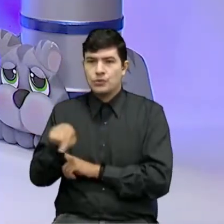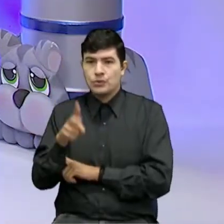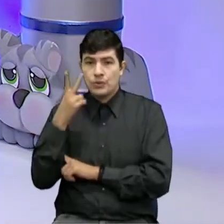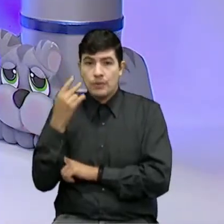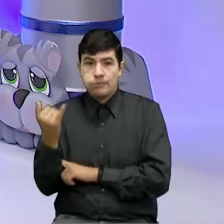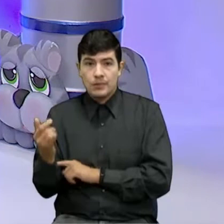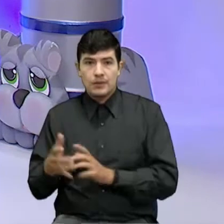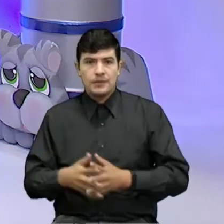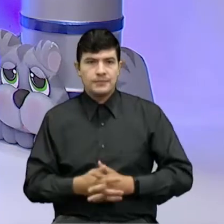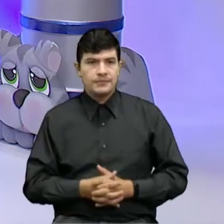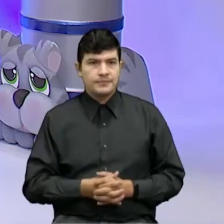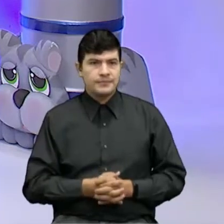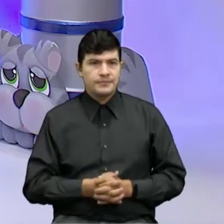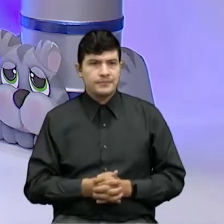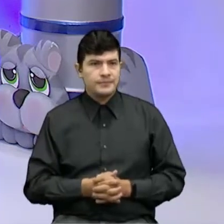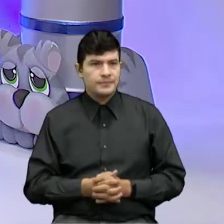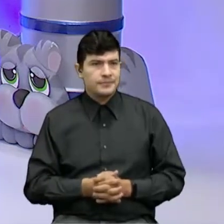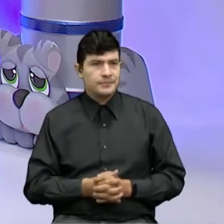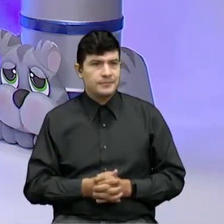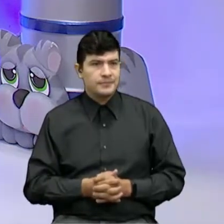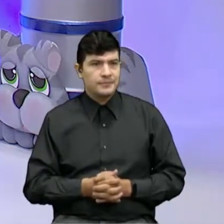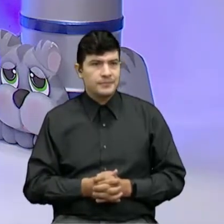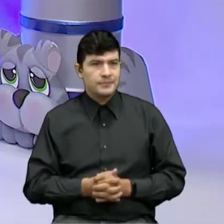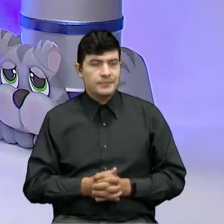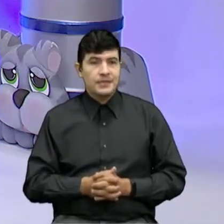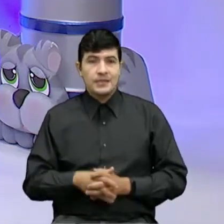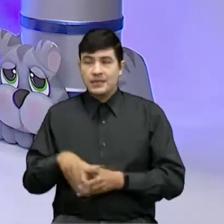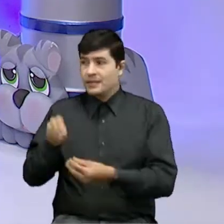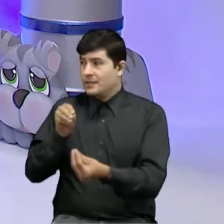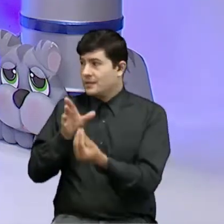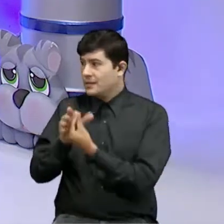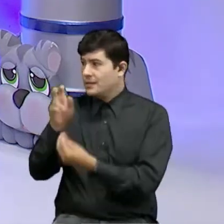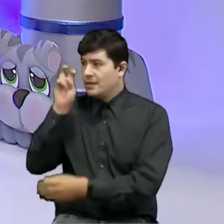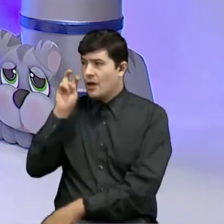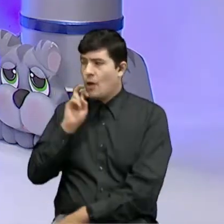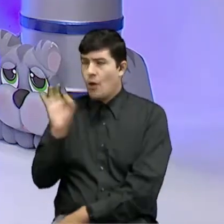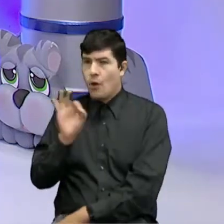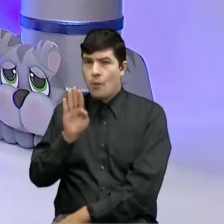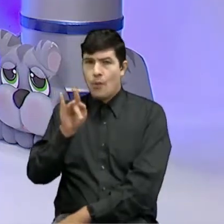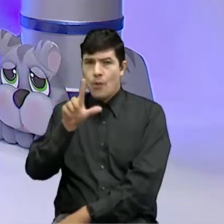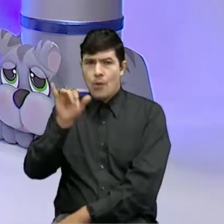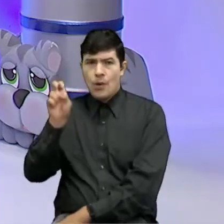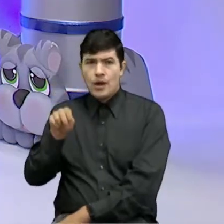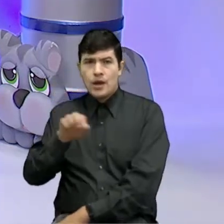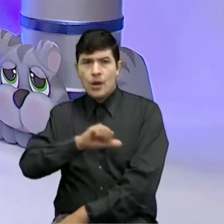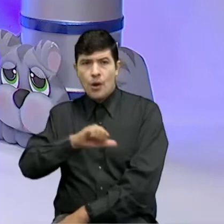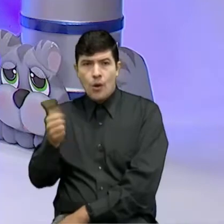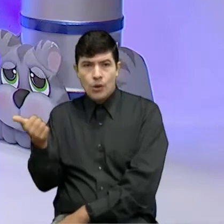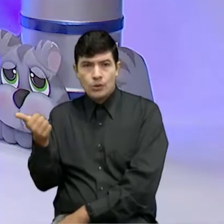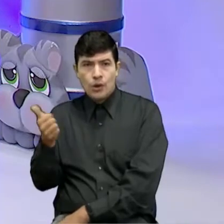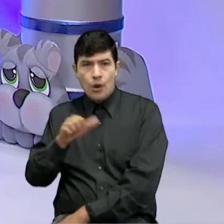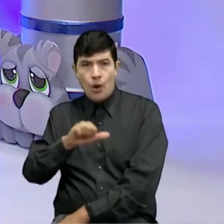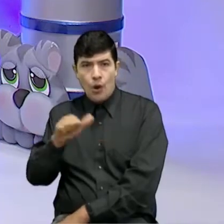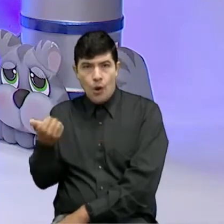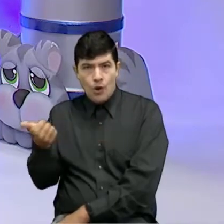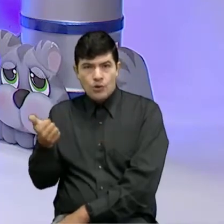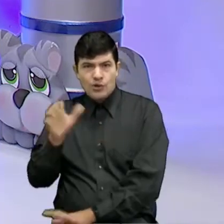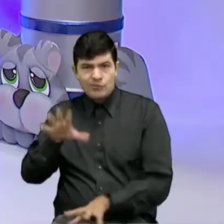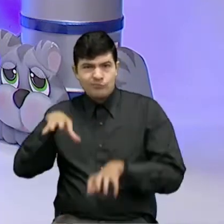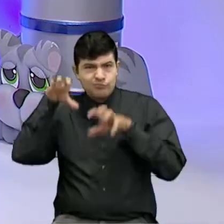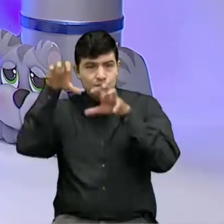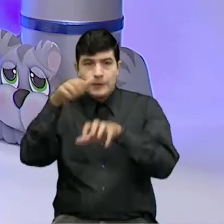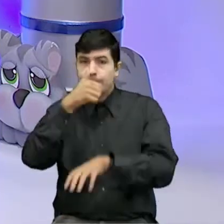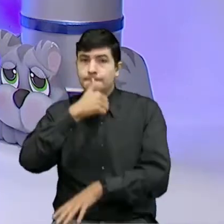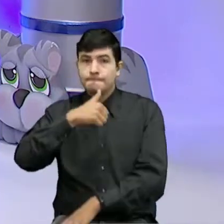o bullying. A ver, yo lo tengo por acá, el acoso escolar o el bullying. ¿Qué otro monstruo? Con los niños de cuarto, la intolerancia. Y con